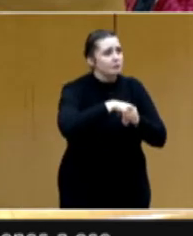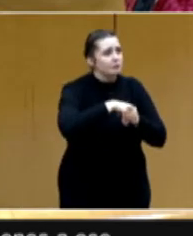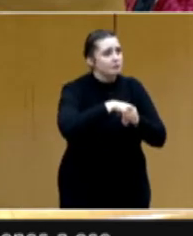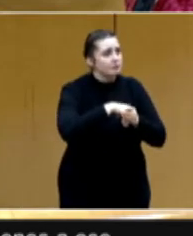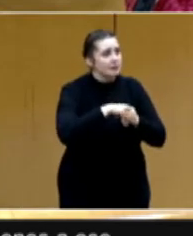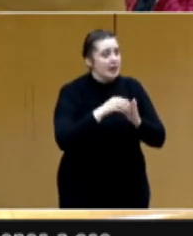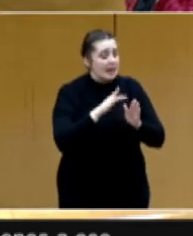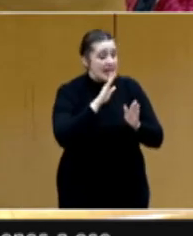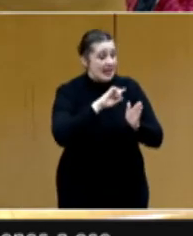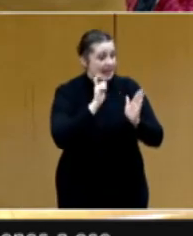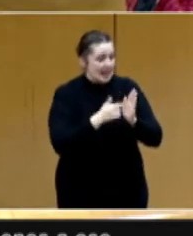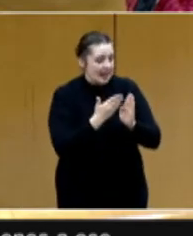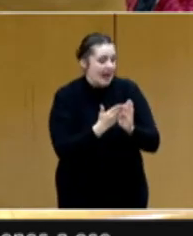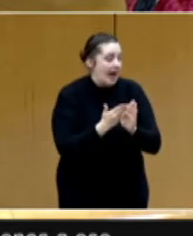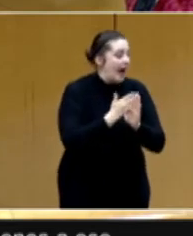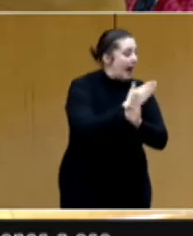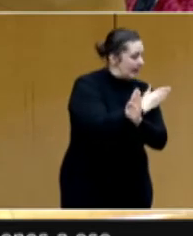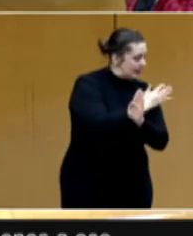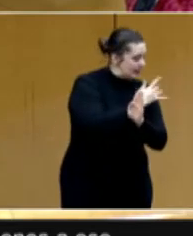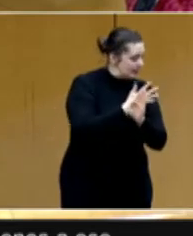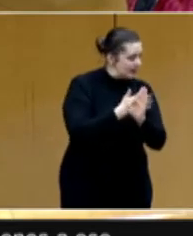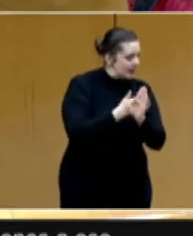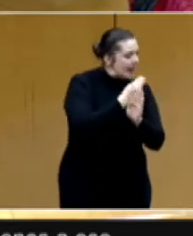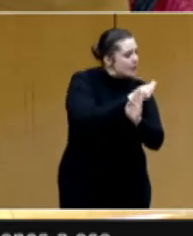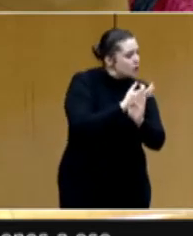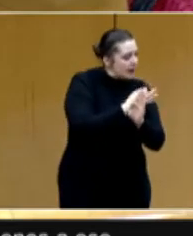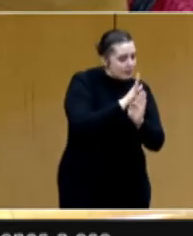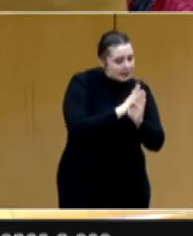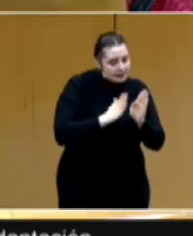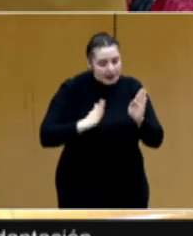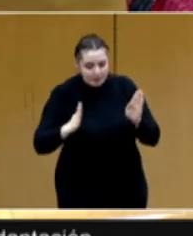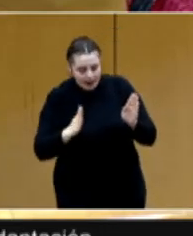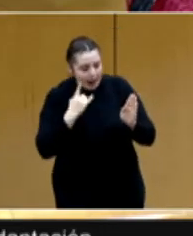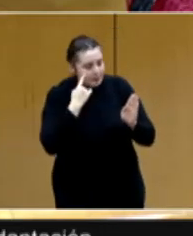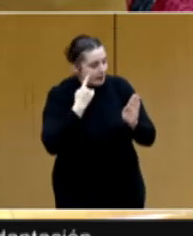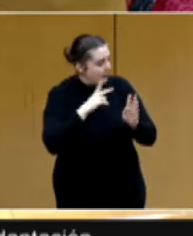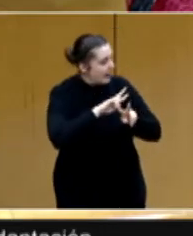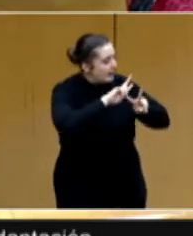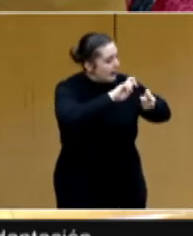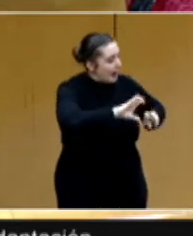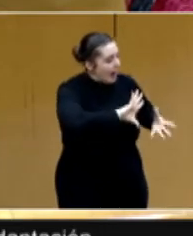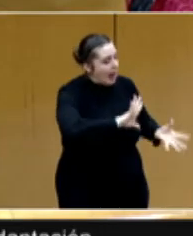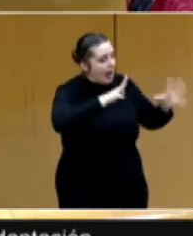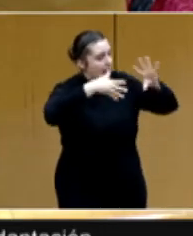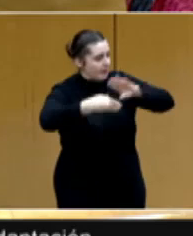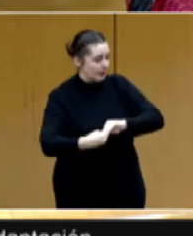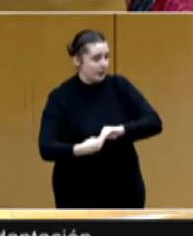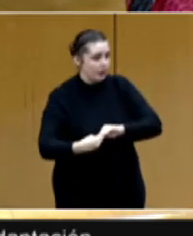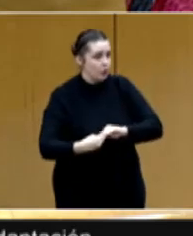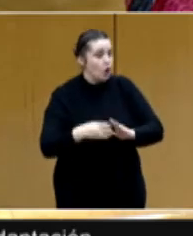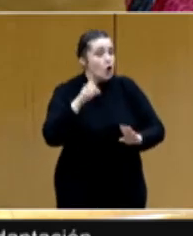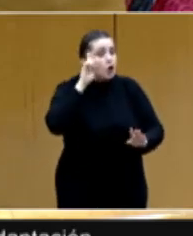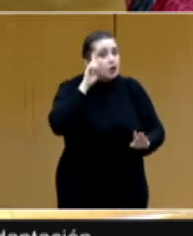antes al nuevo al nuevo modelo ya si se está haciendo o no en los casos que usted ha